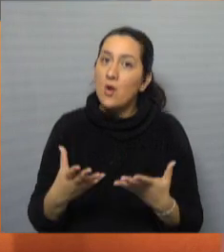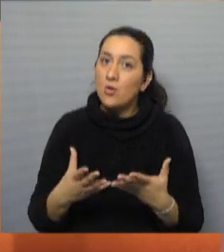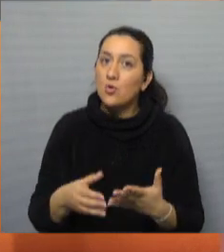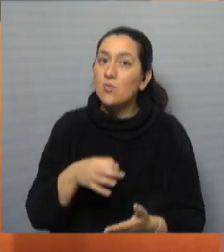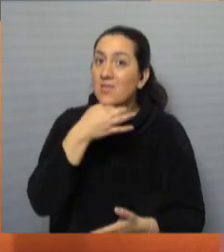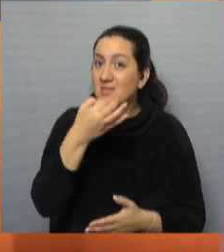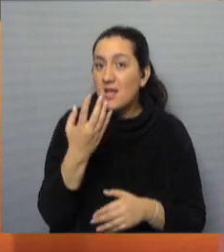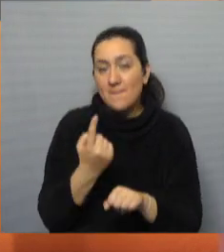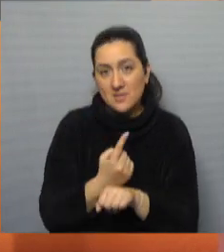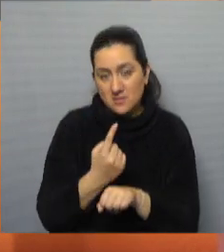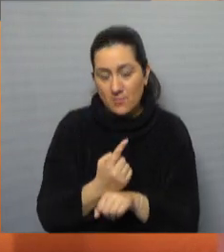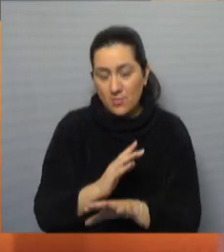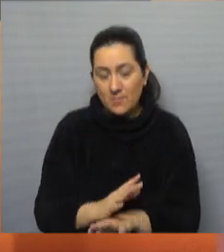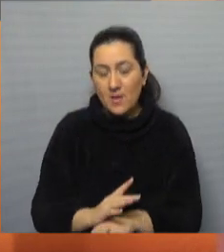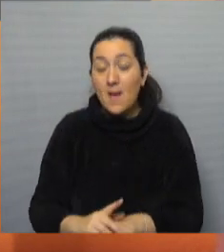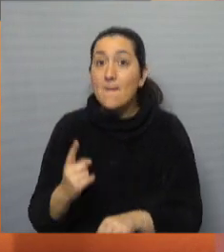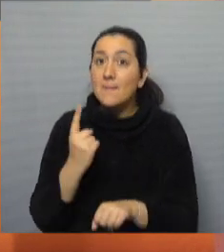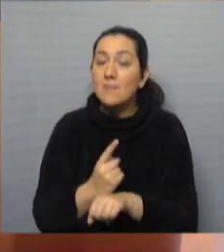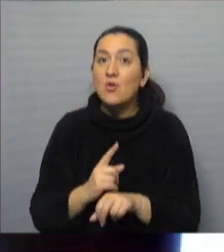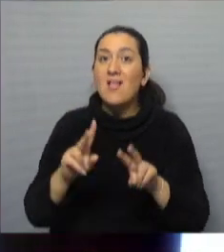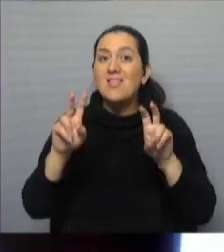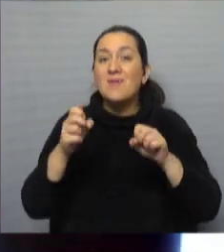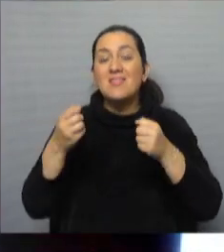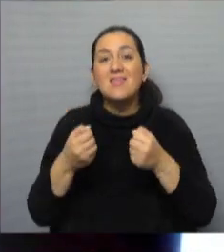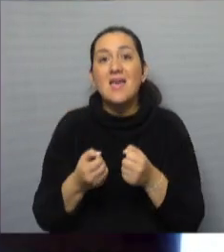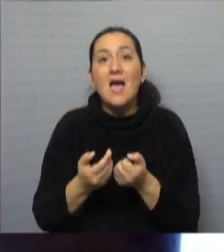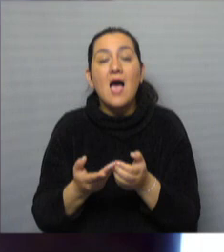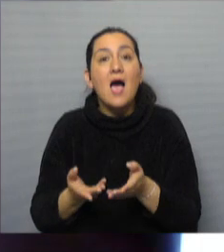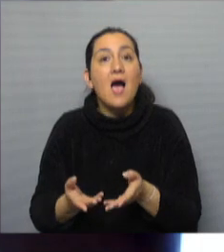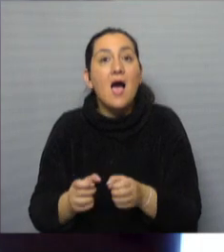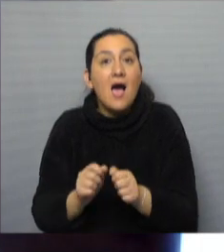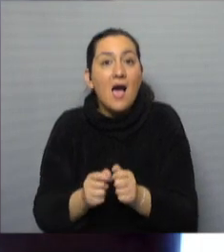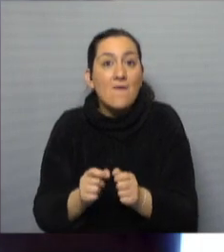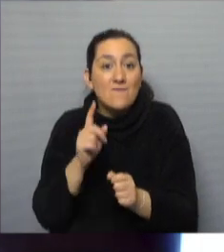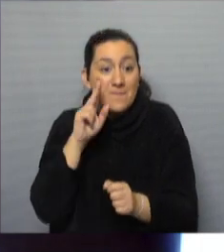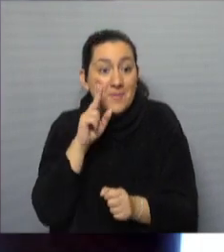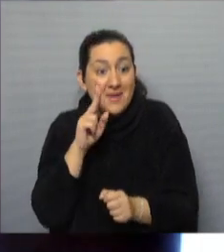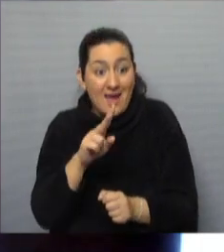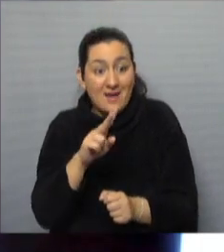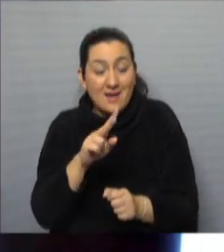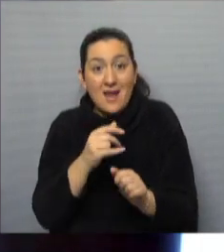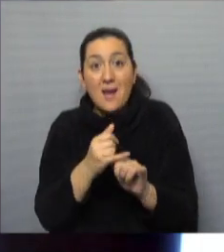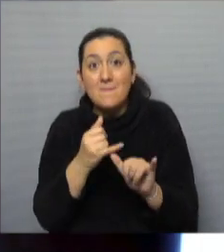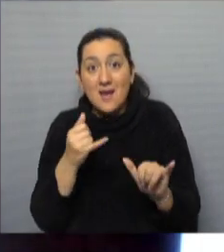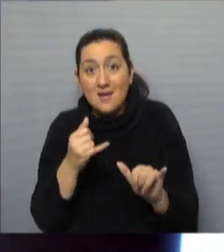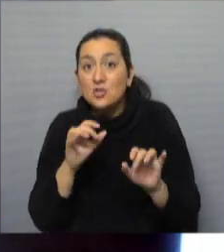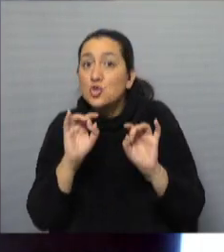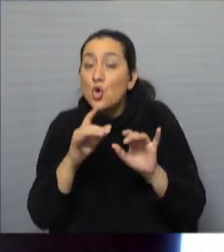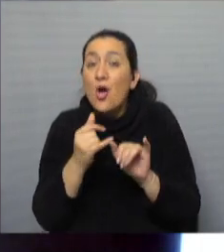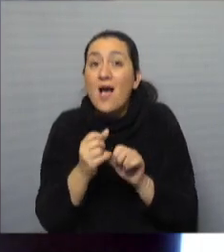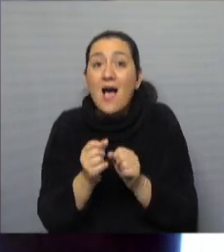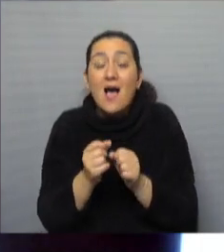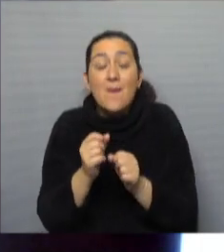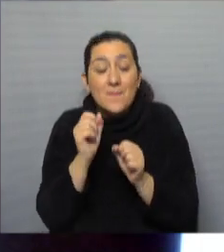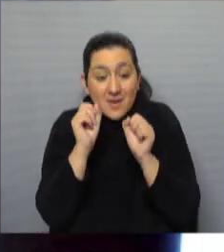decía al principio este primero el tema de abrir el el mail no solamente el entrar a un link sino el abrir el mail